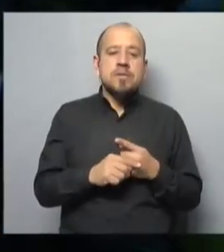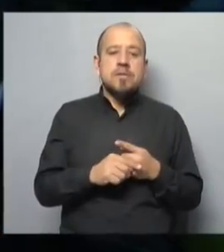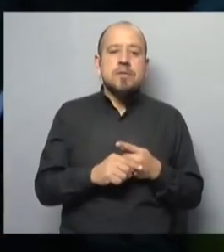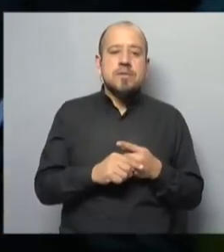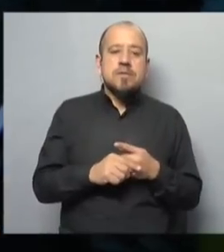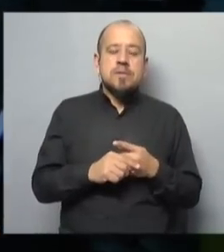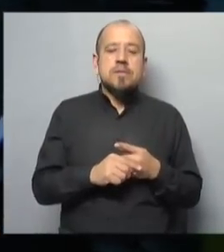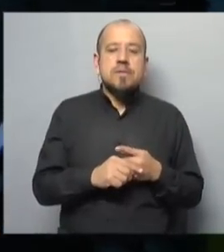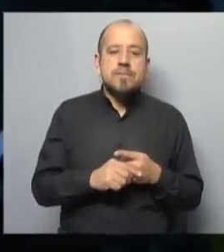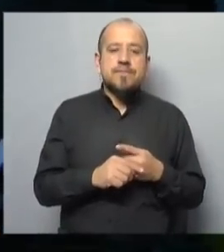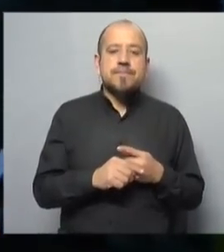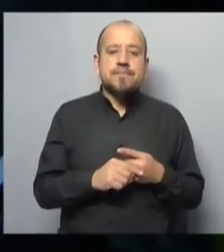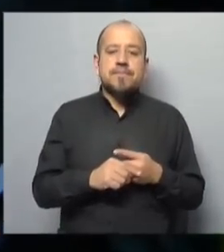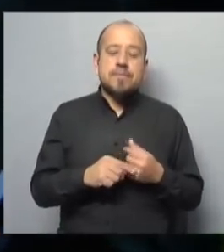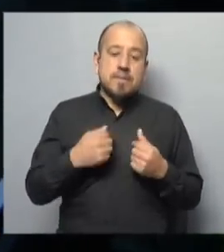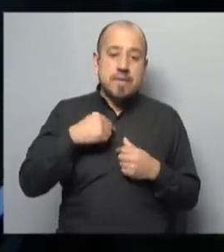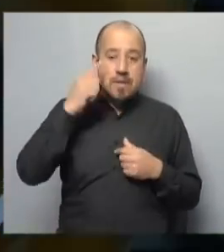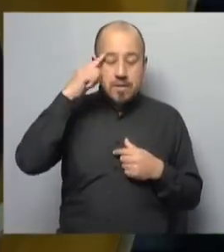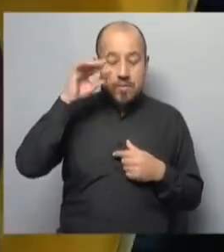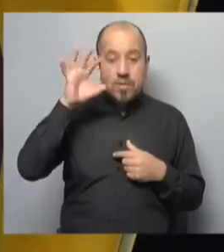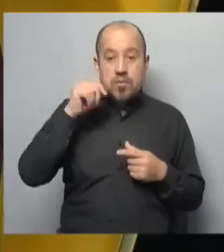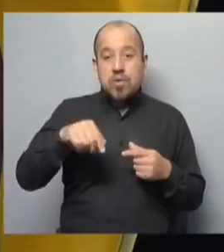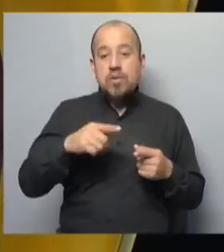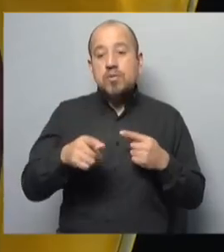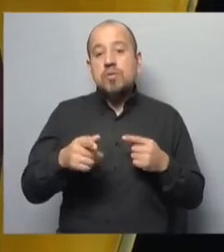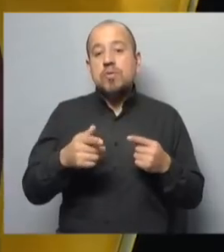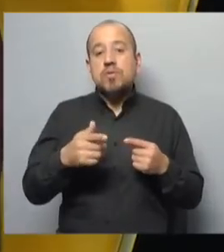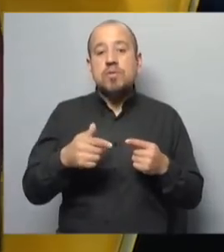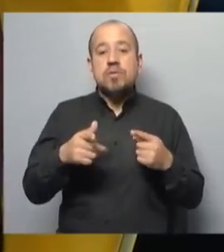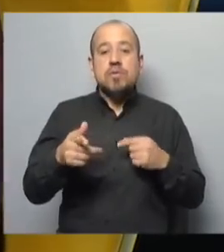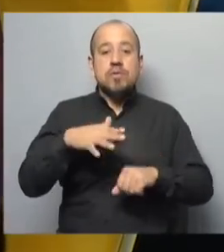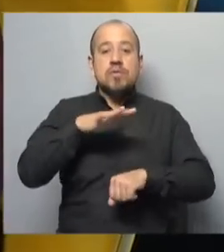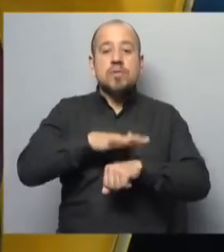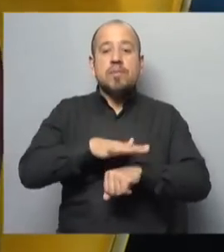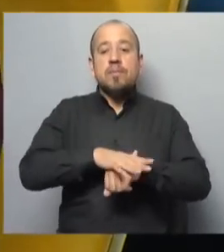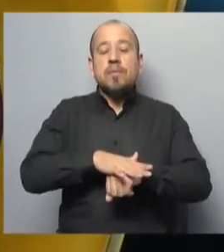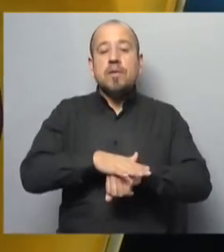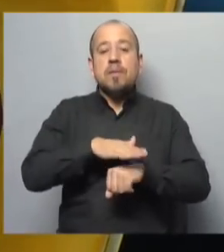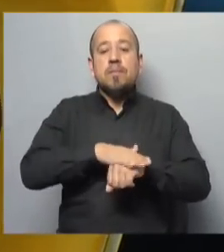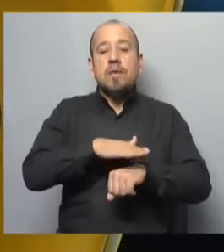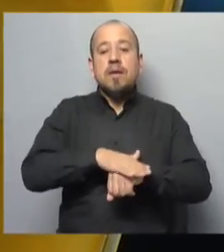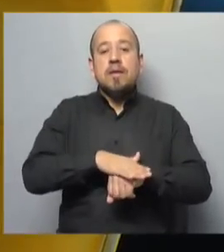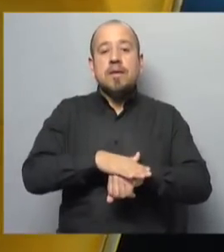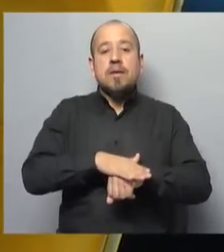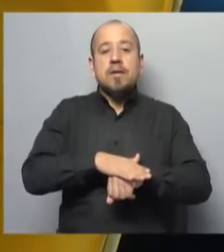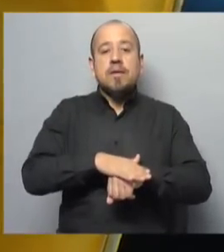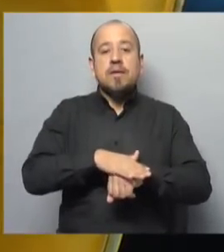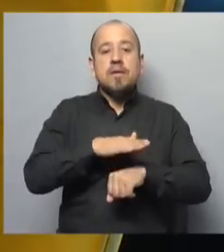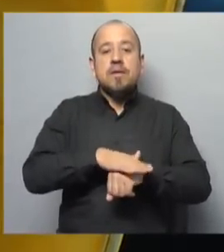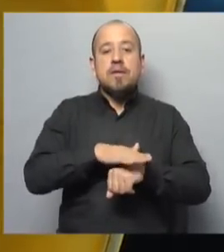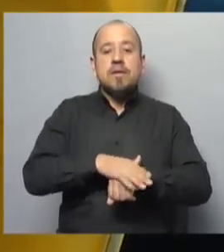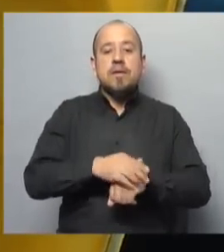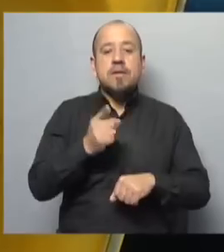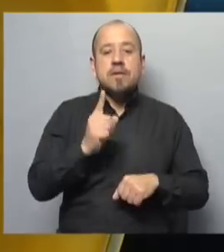me acuerdo de porque para mí es una imagen tremenda la del penal de d de pablo garcía era